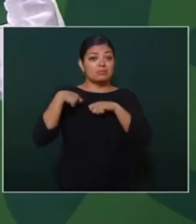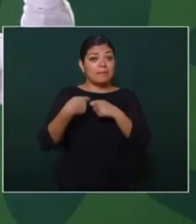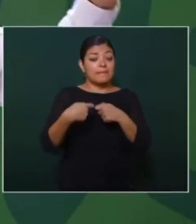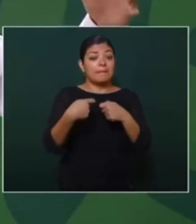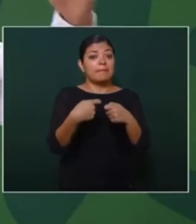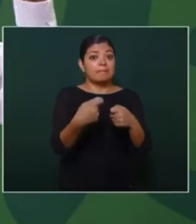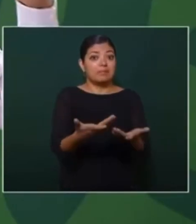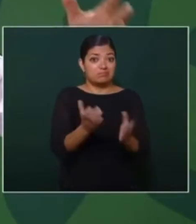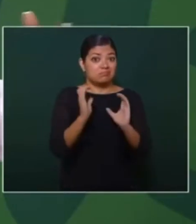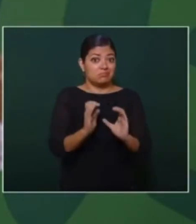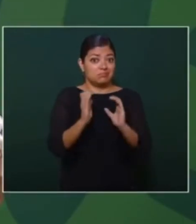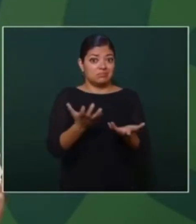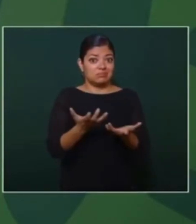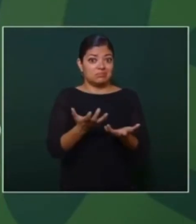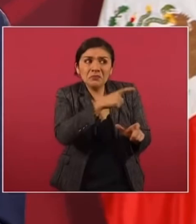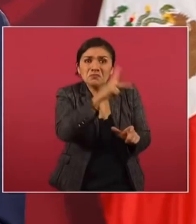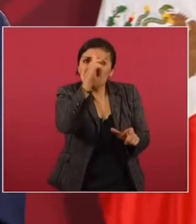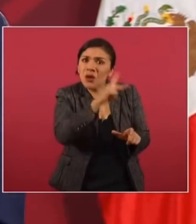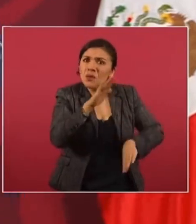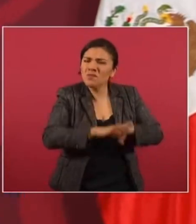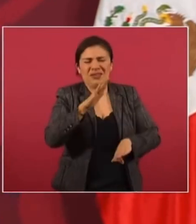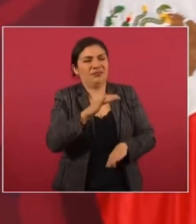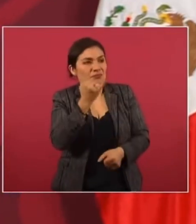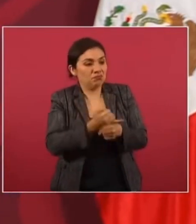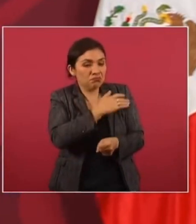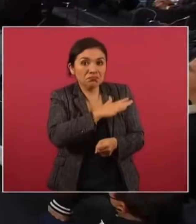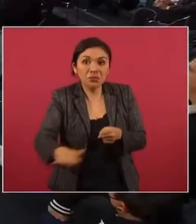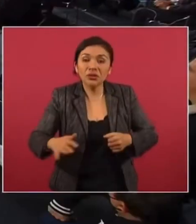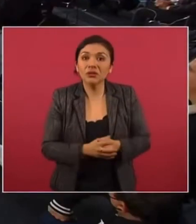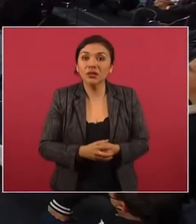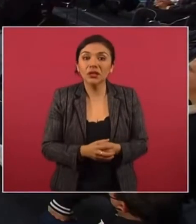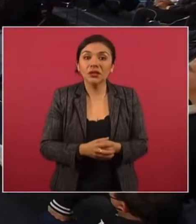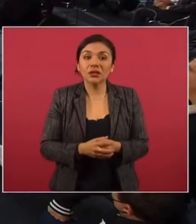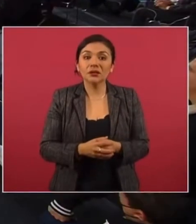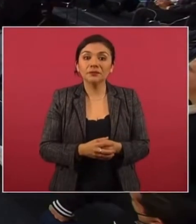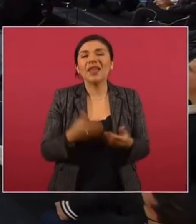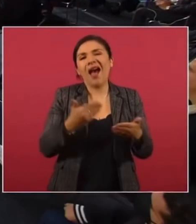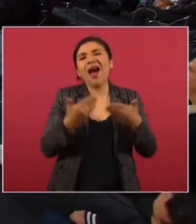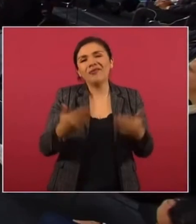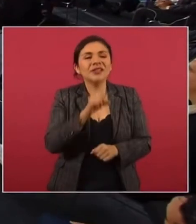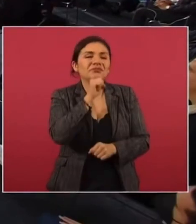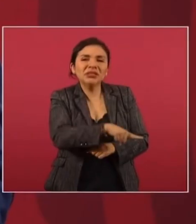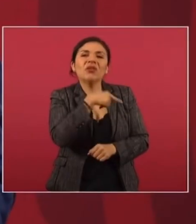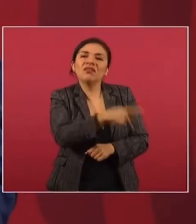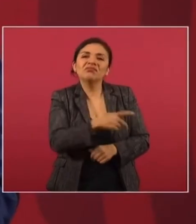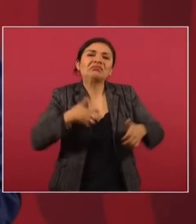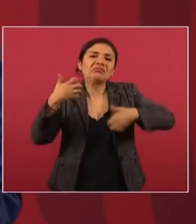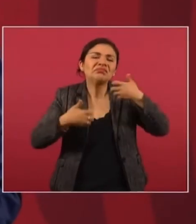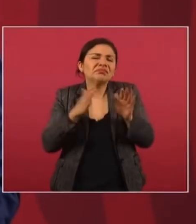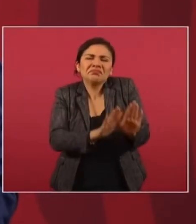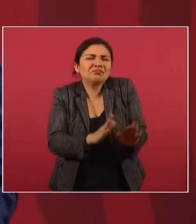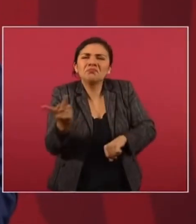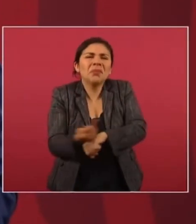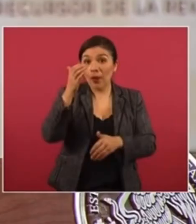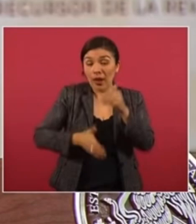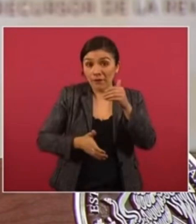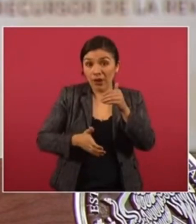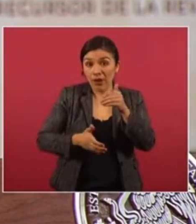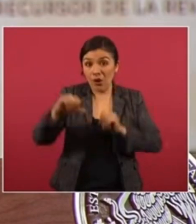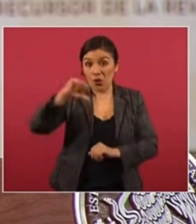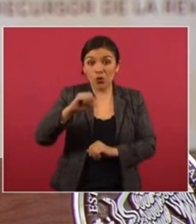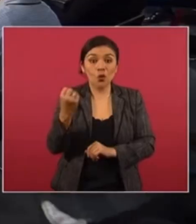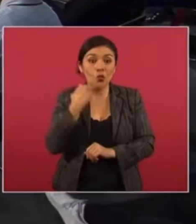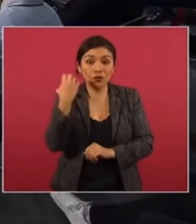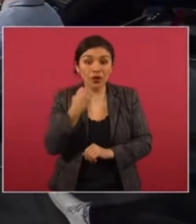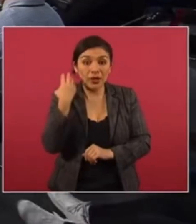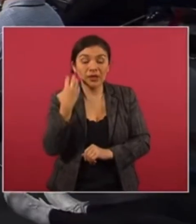Eso les cuesta trabajo. Ahora traen eso. No va a pasar nada con esto